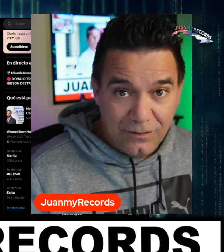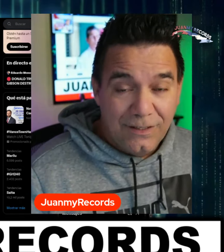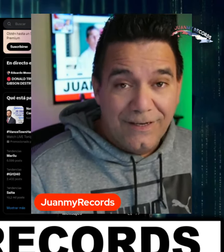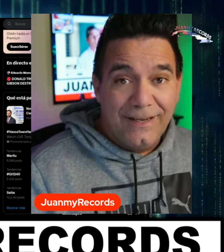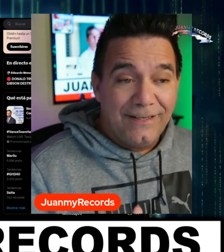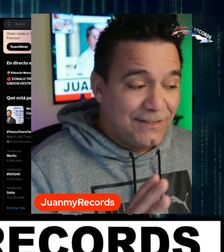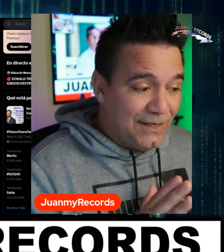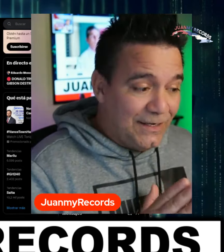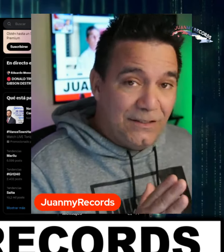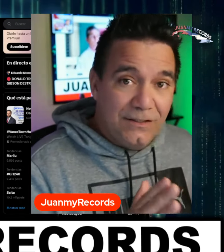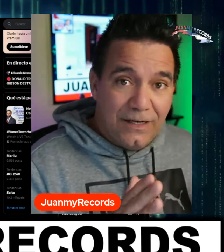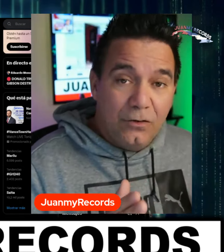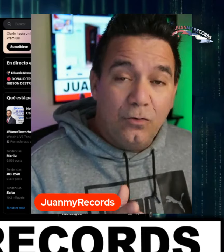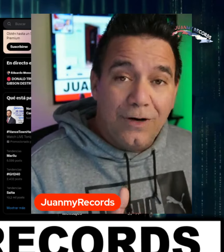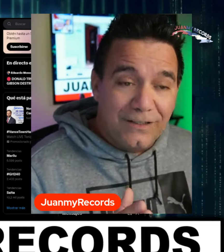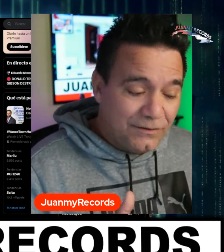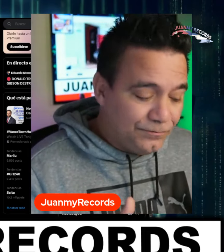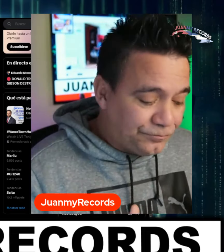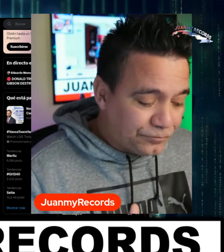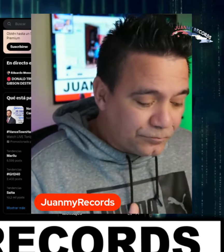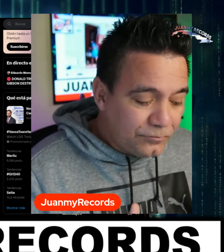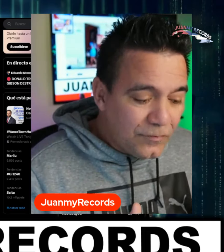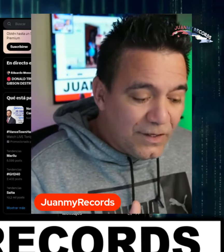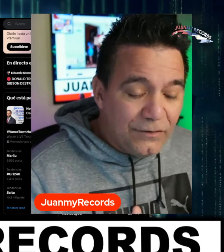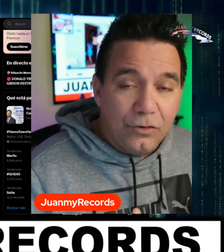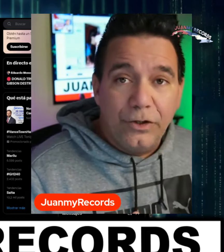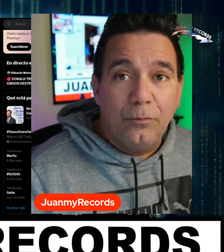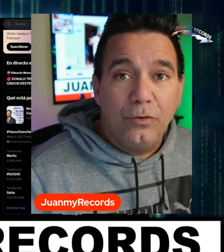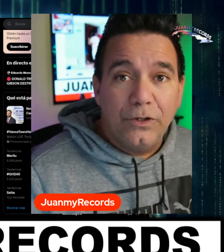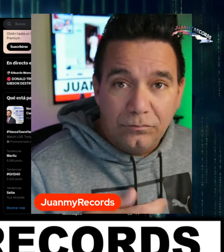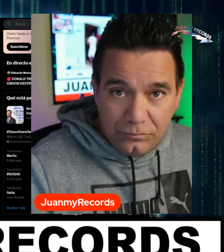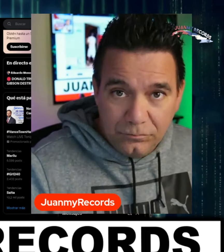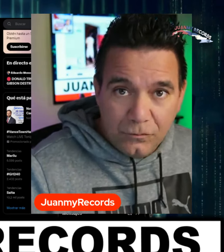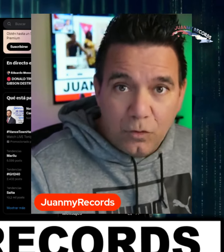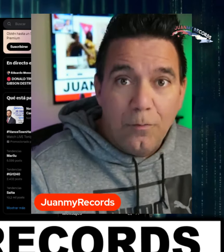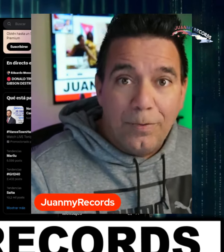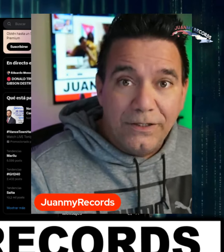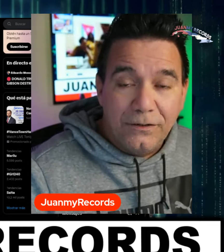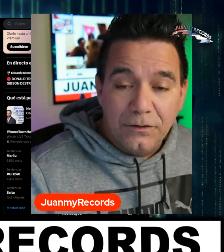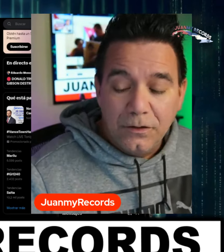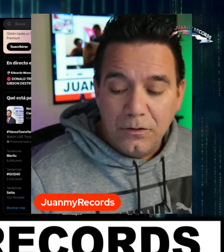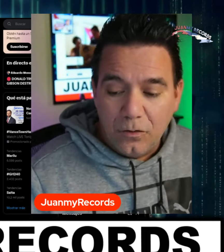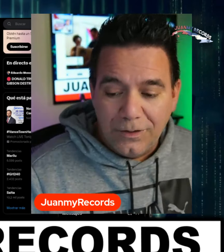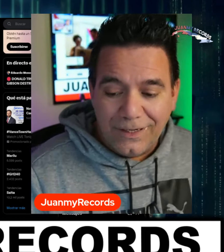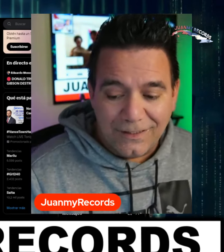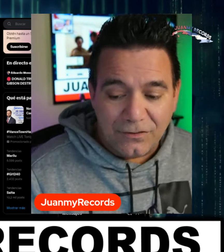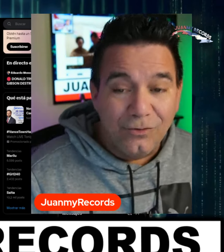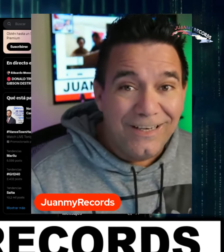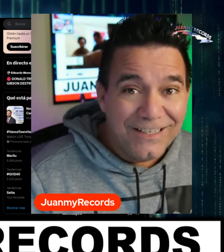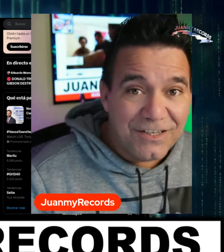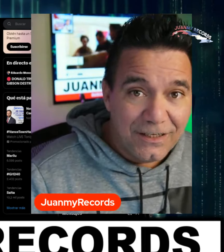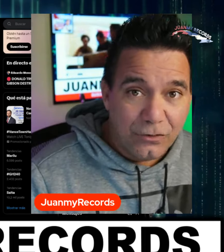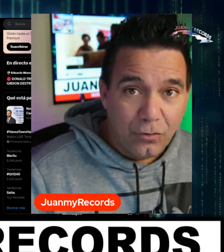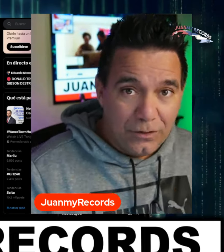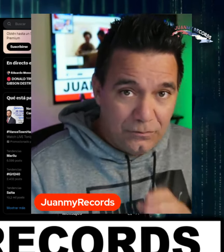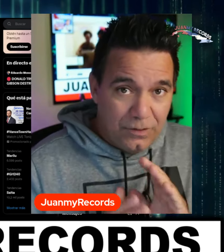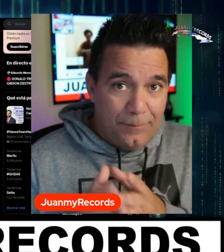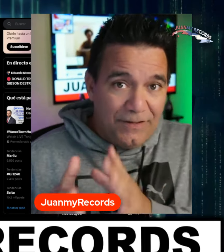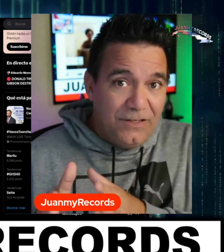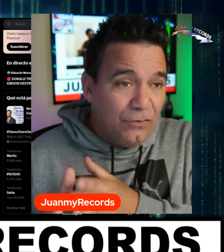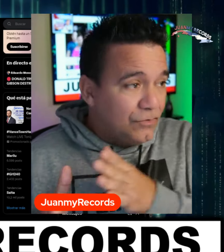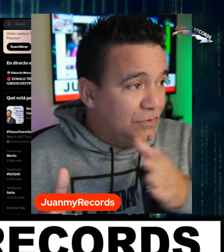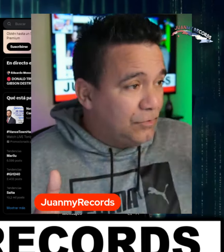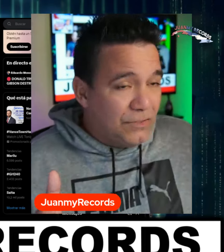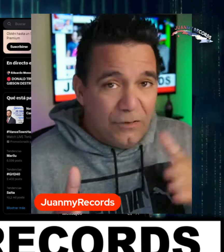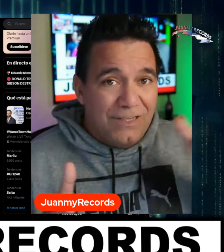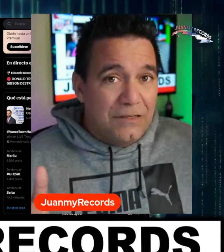asegurar. Hay lugares en donde no pudieron cumplir con la ración de leche que le toca. O sea,